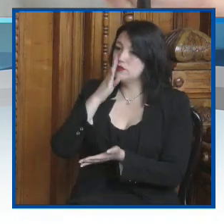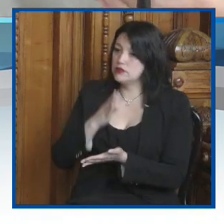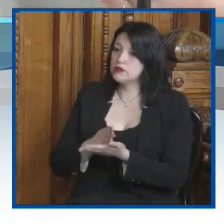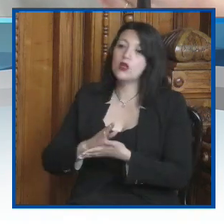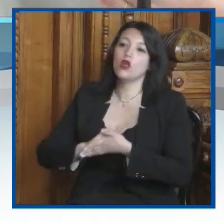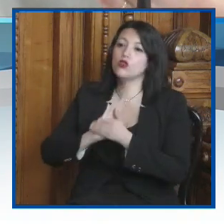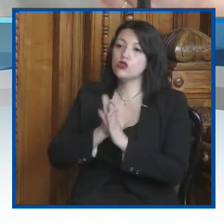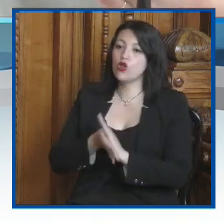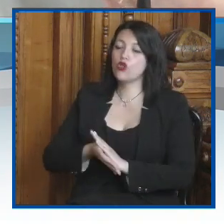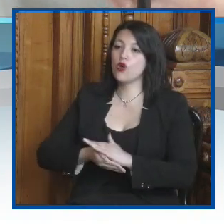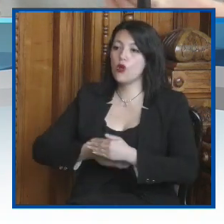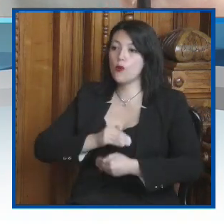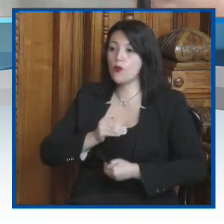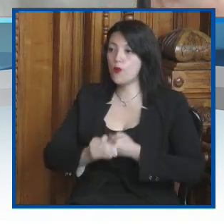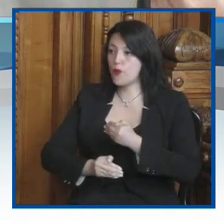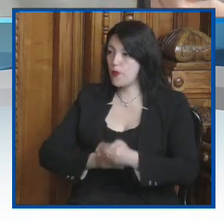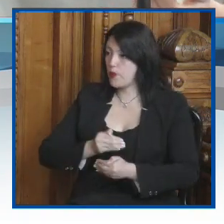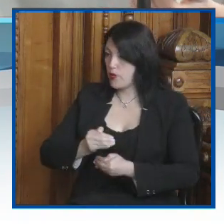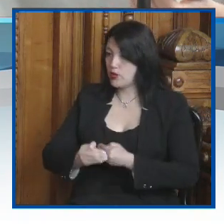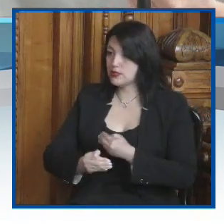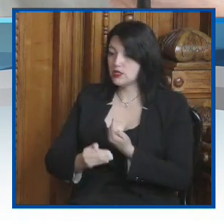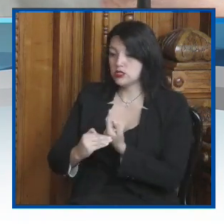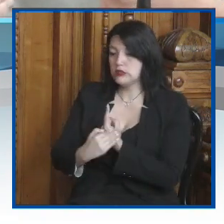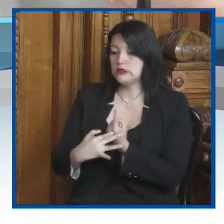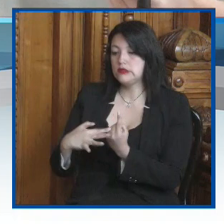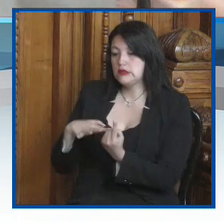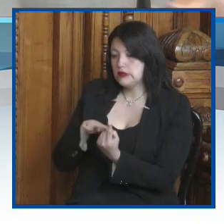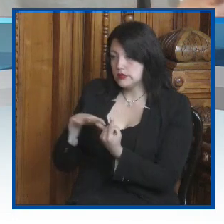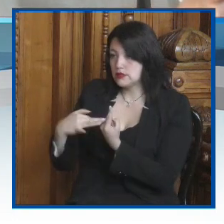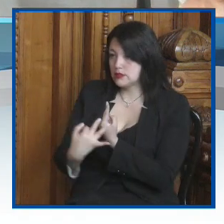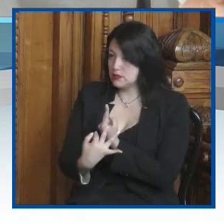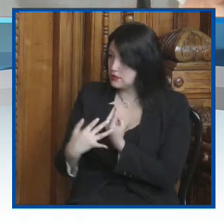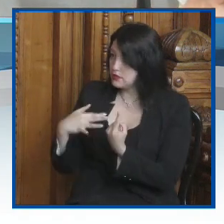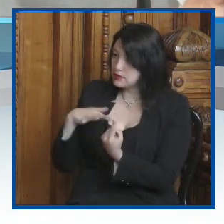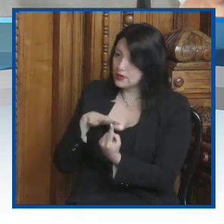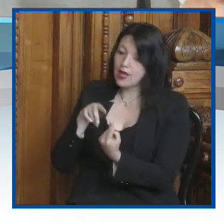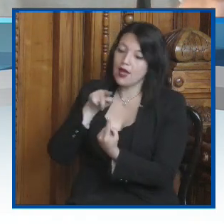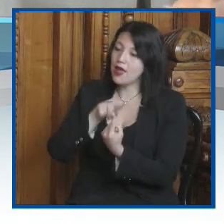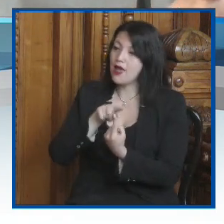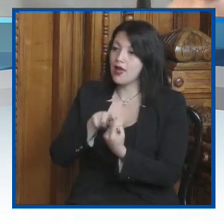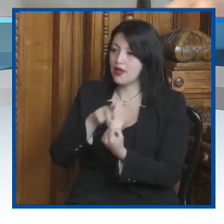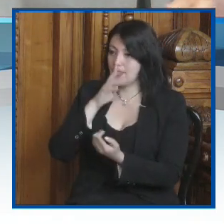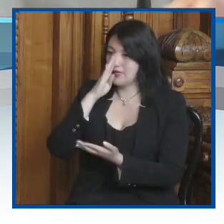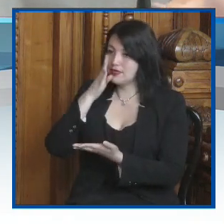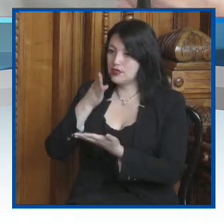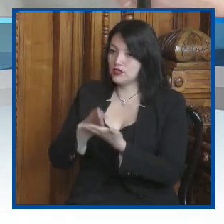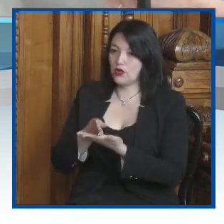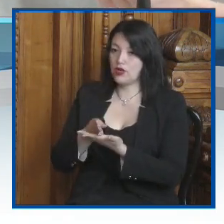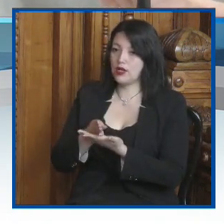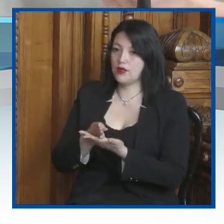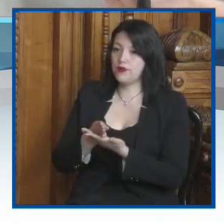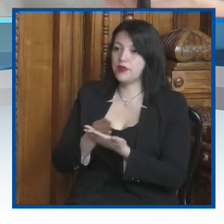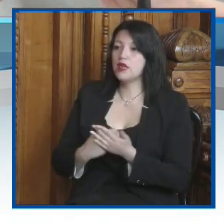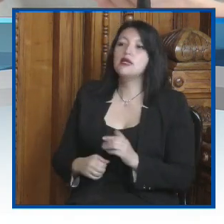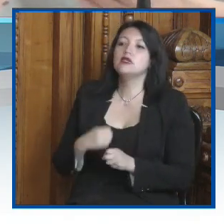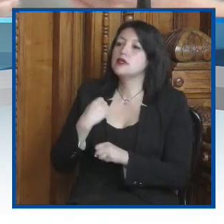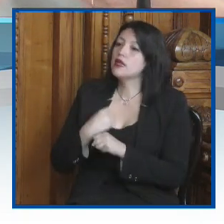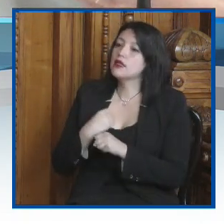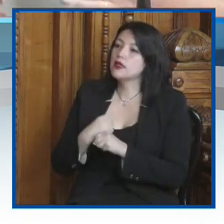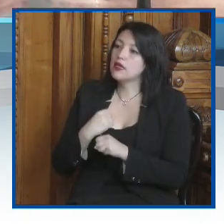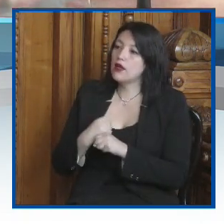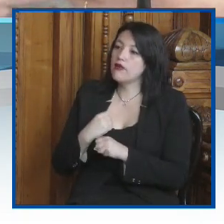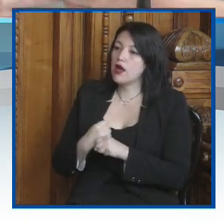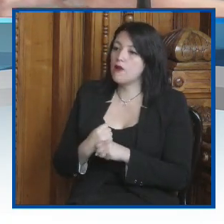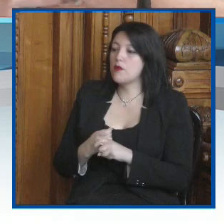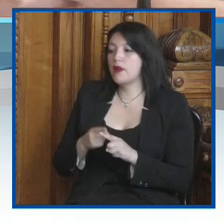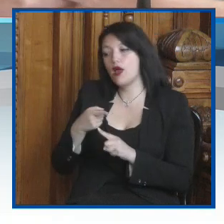nuestro proceso gira en torno al ciudadano, porque si no nosotros no tendríamos nada que hacer. Si trabajamos para otra